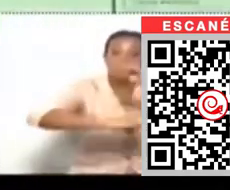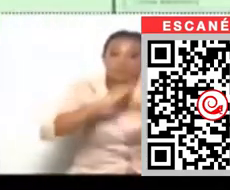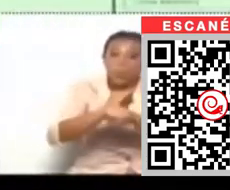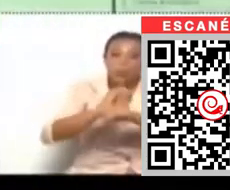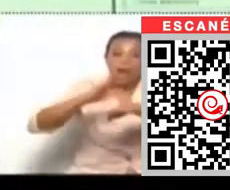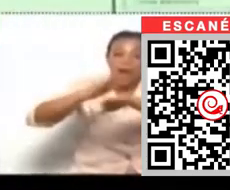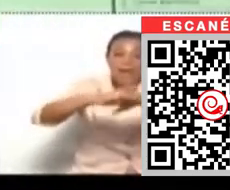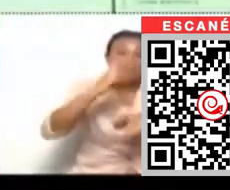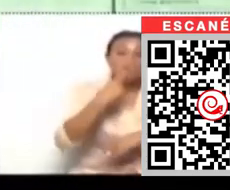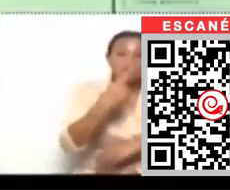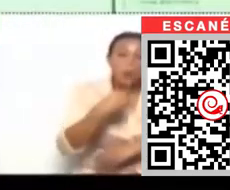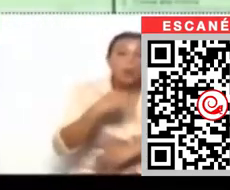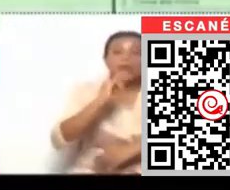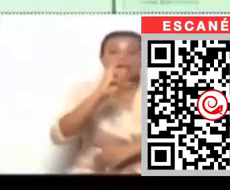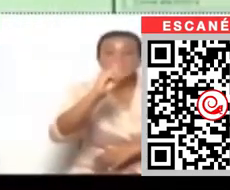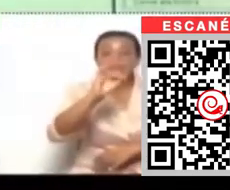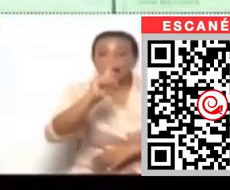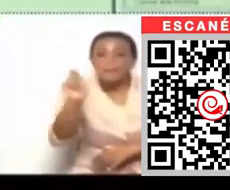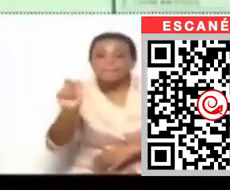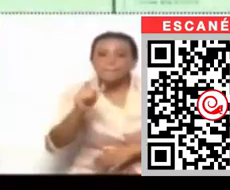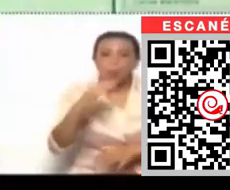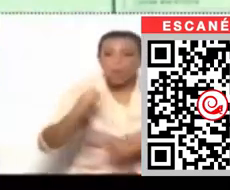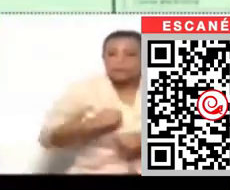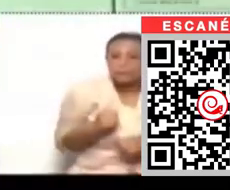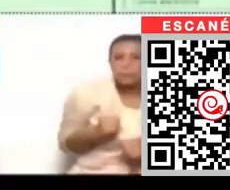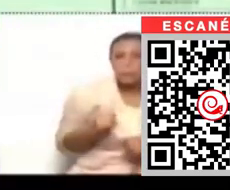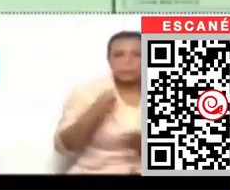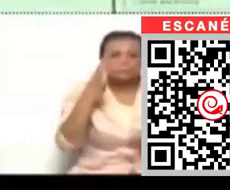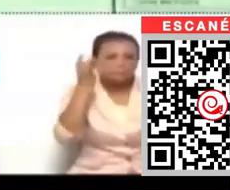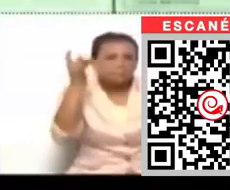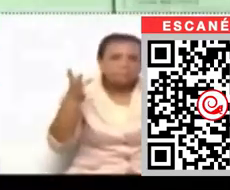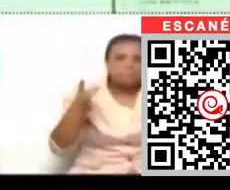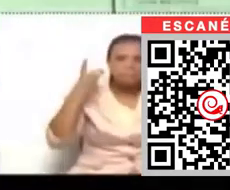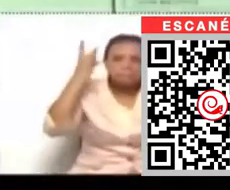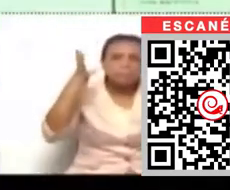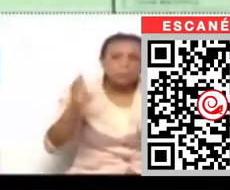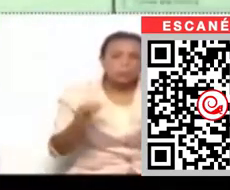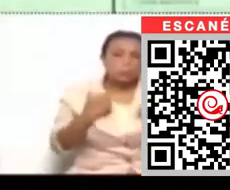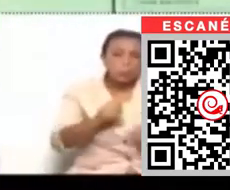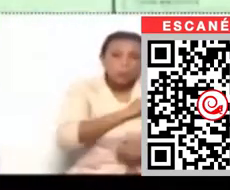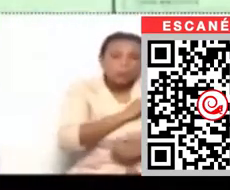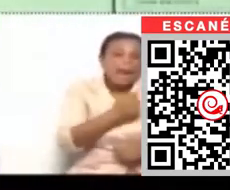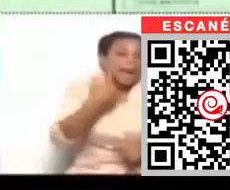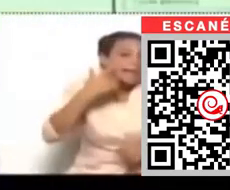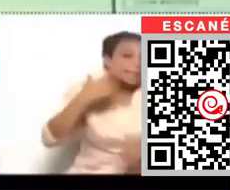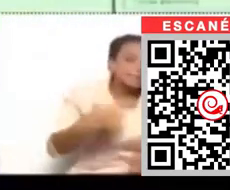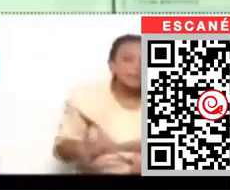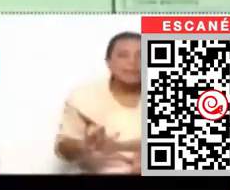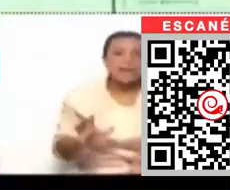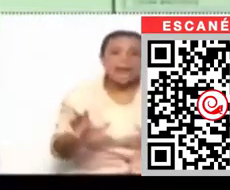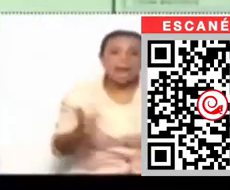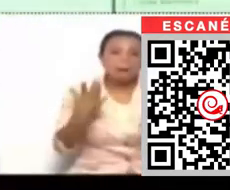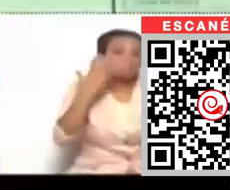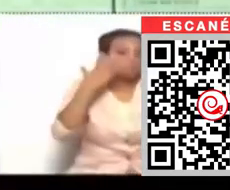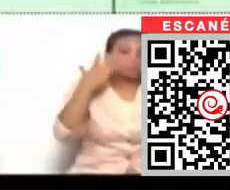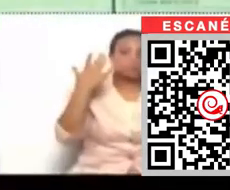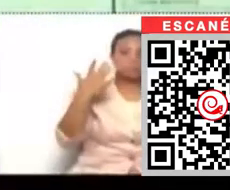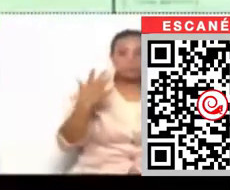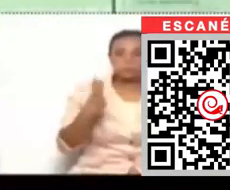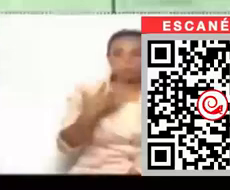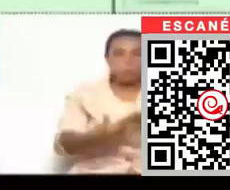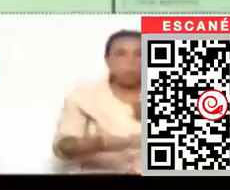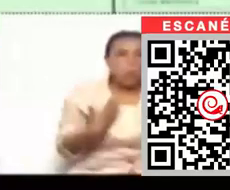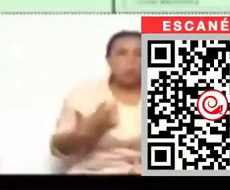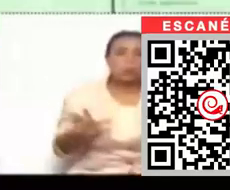alerta roja de Interpol en una desesperada maniobra de distracción mediática, pretende lavarle la cara a